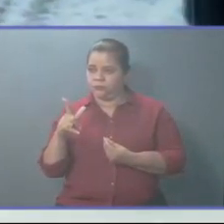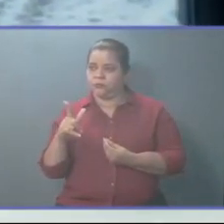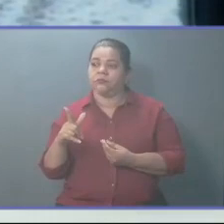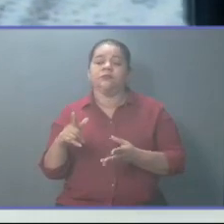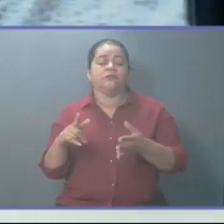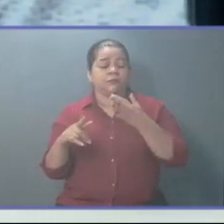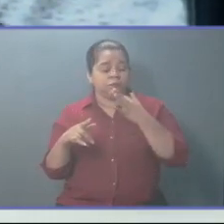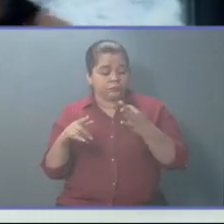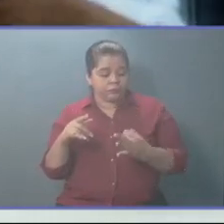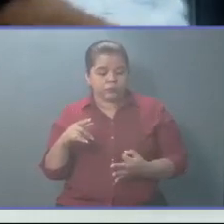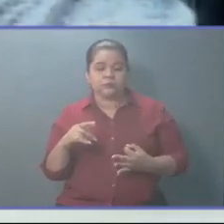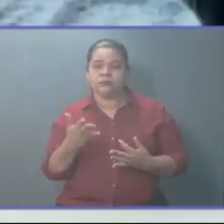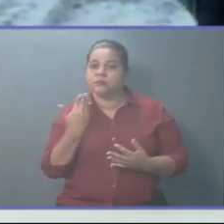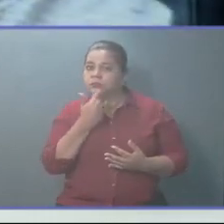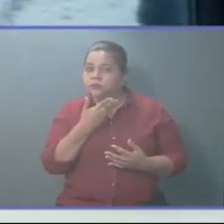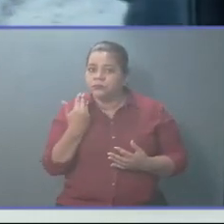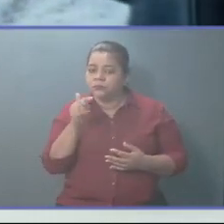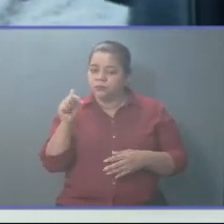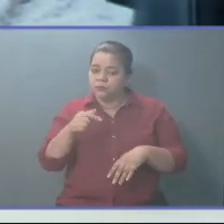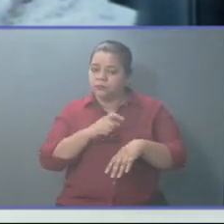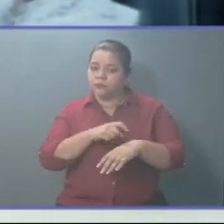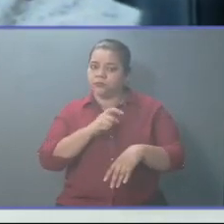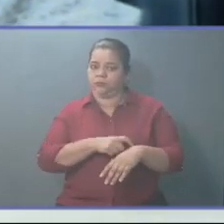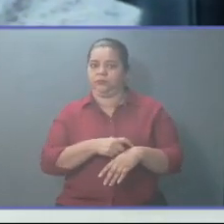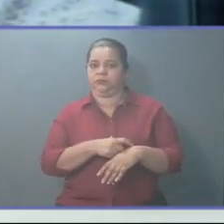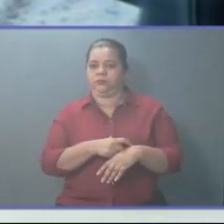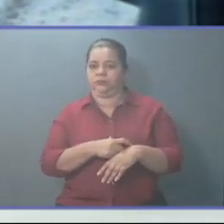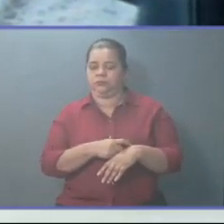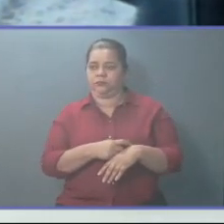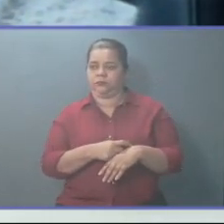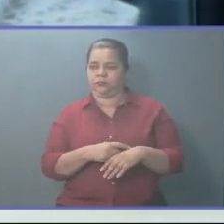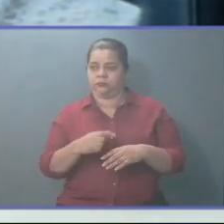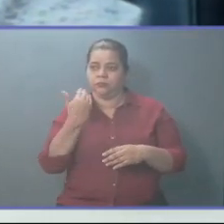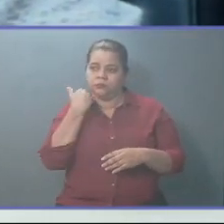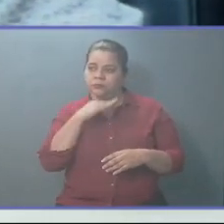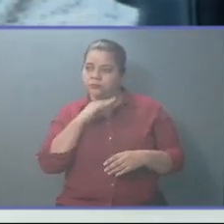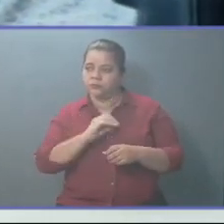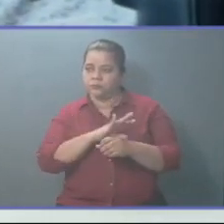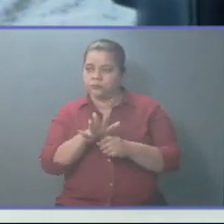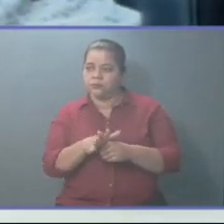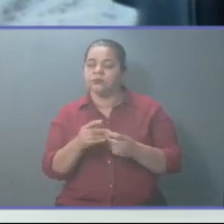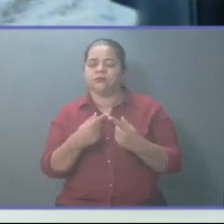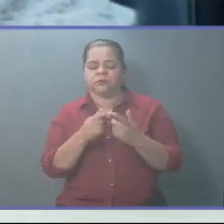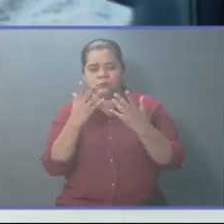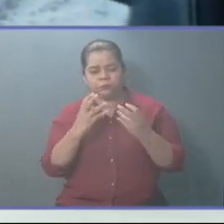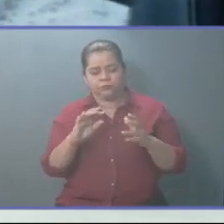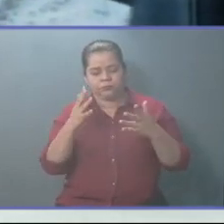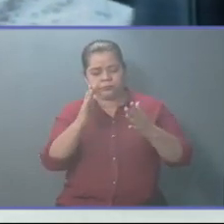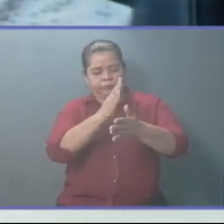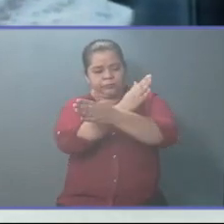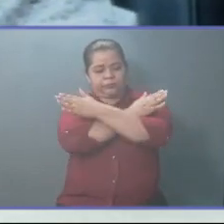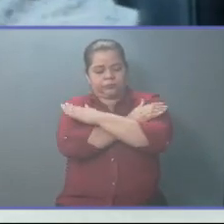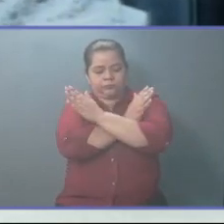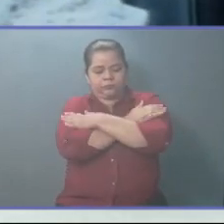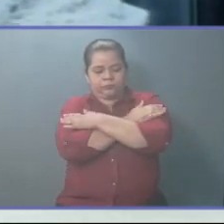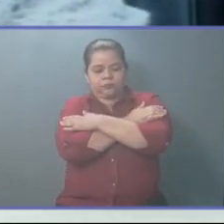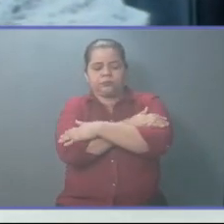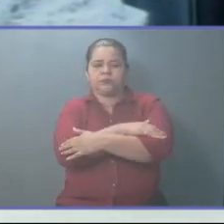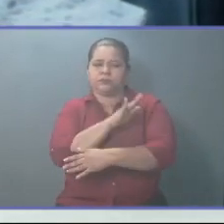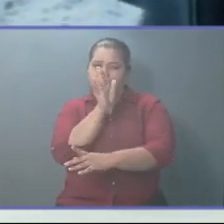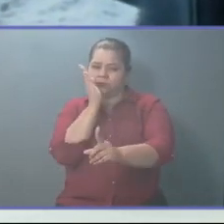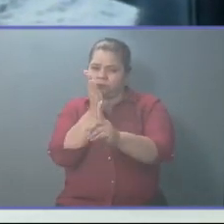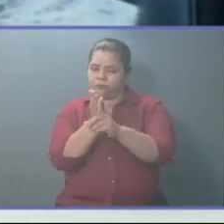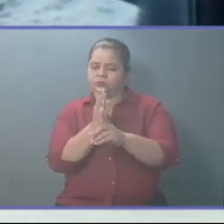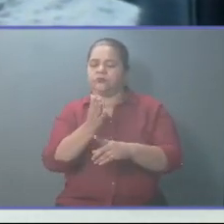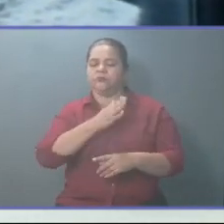realmente de lo que está pasando en el marco de la pandemia. Por eso yo en primer lugar los felicito a ustedes por ese reto,